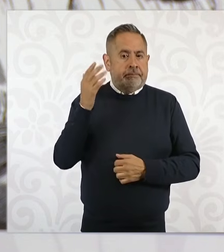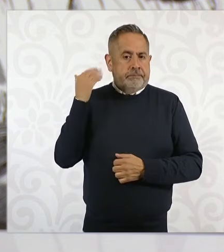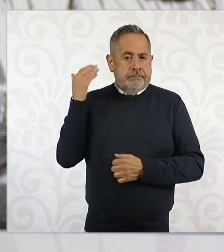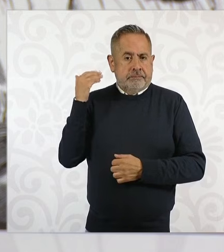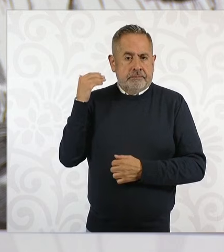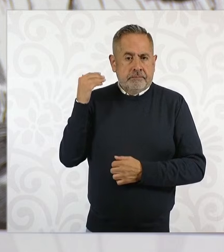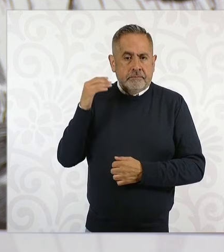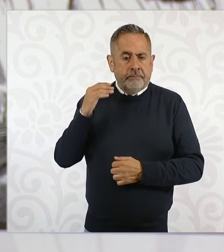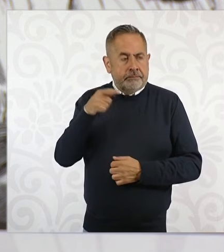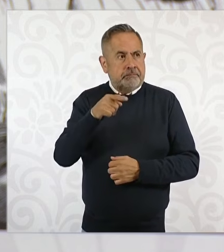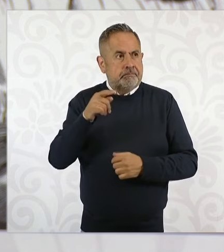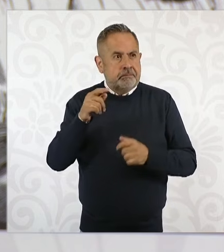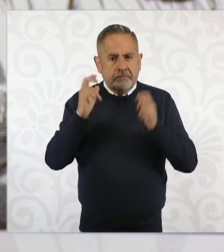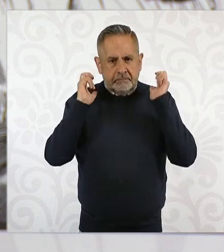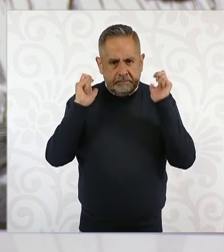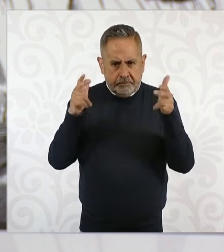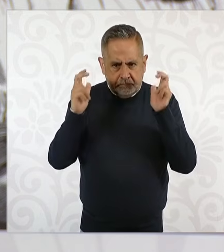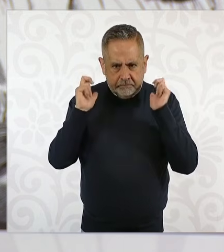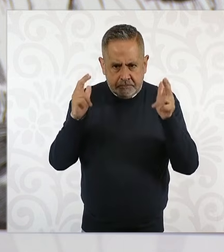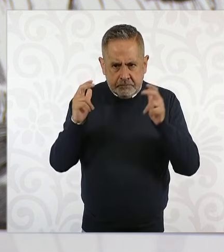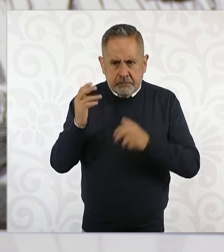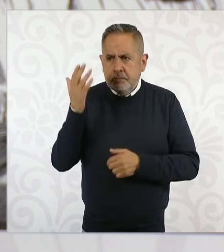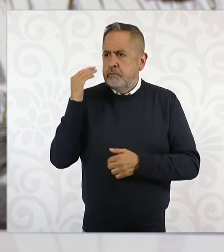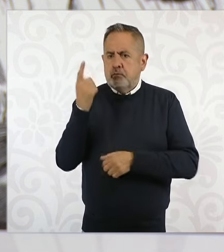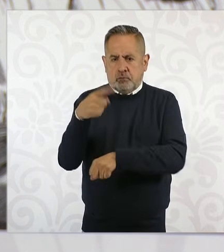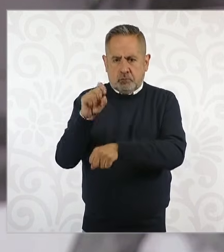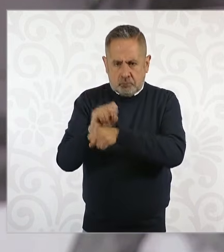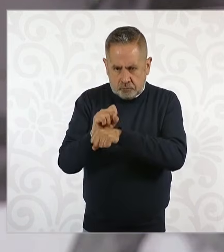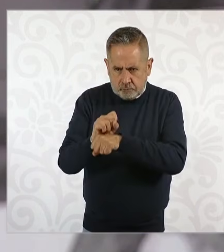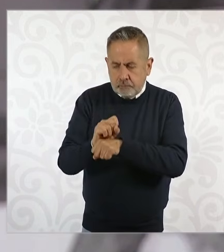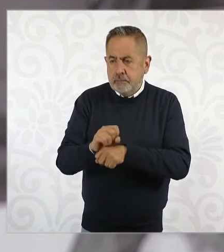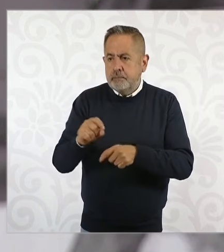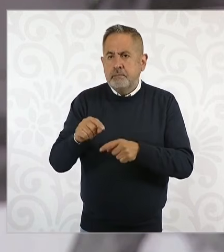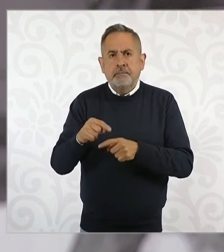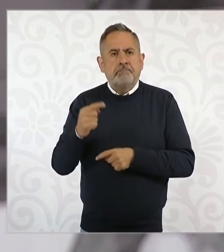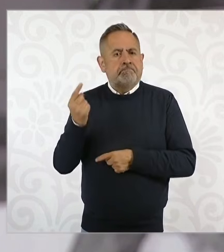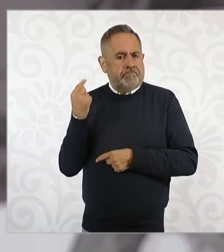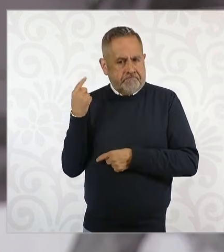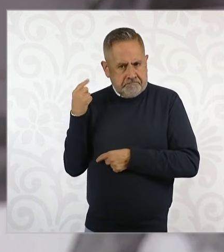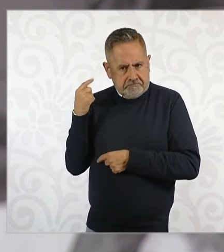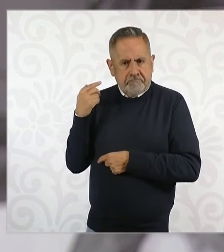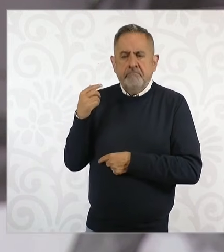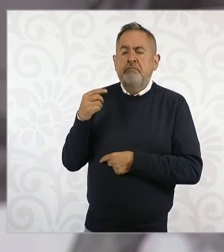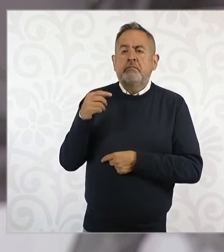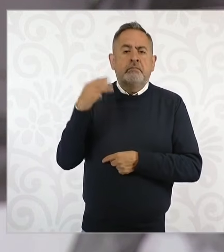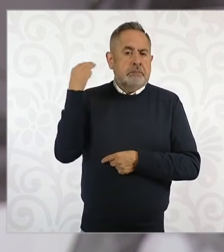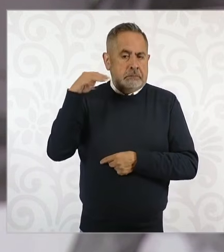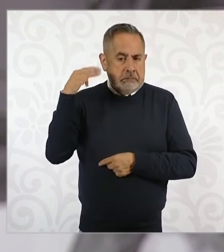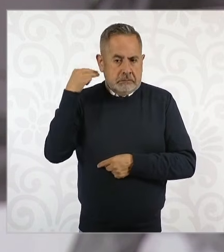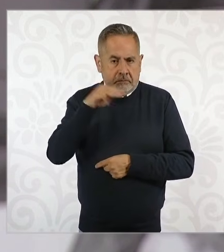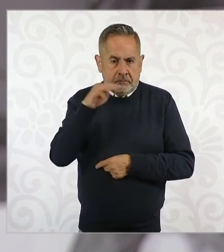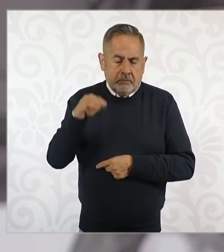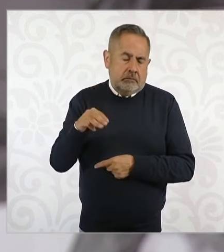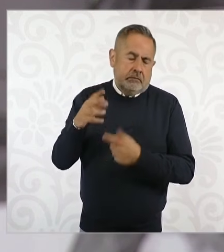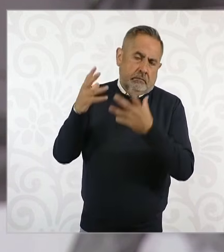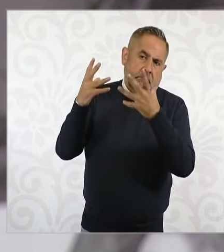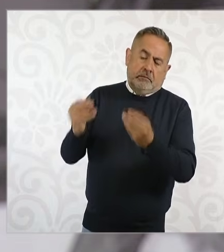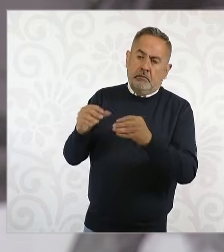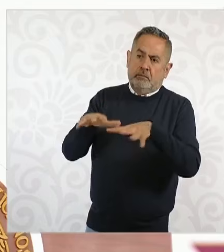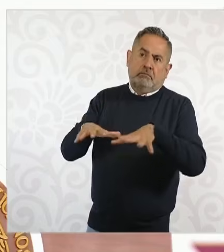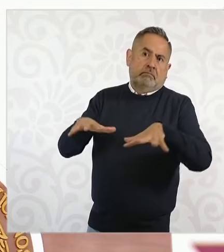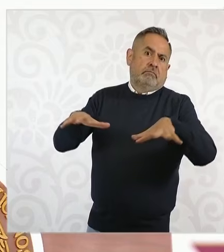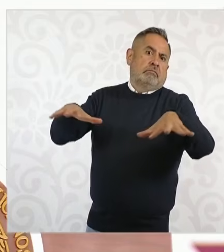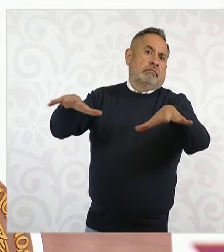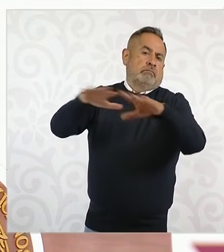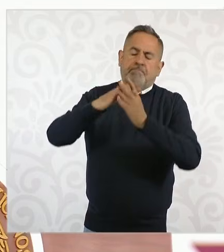primero estuvimos en Chiapas hace una semana y este fin de semana en Michoacán, es enorme pues el